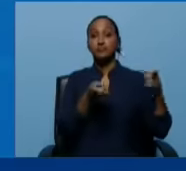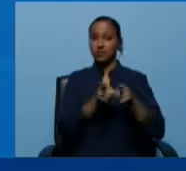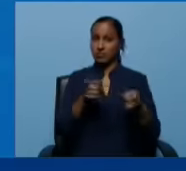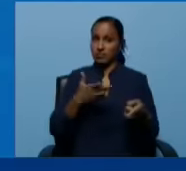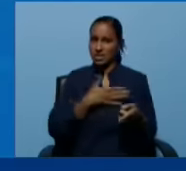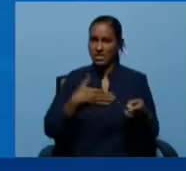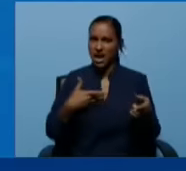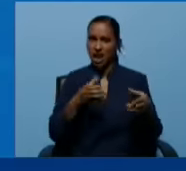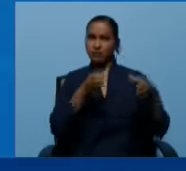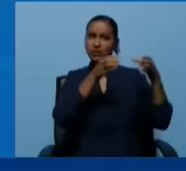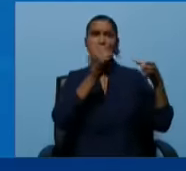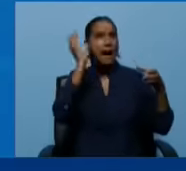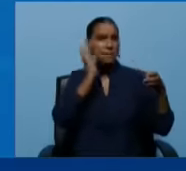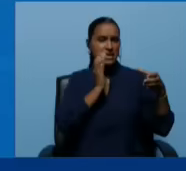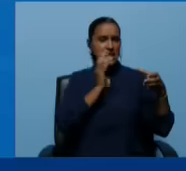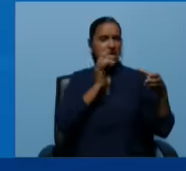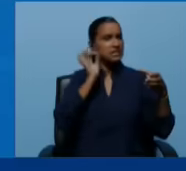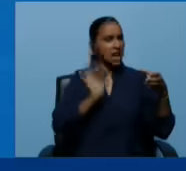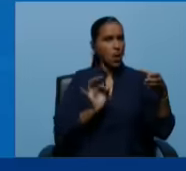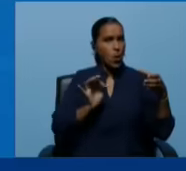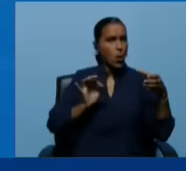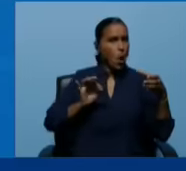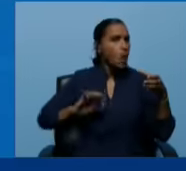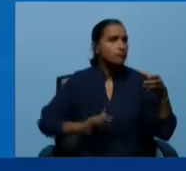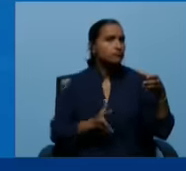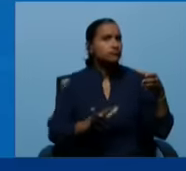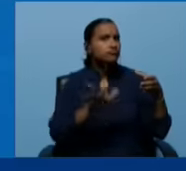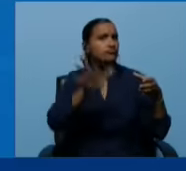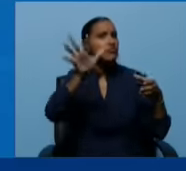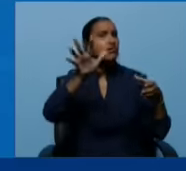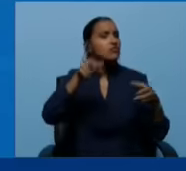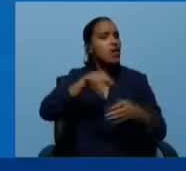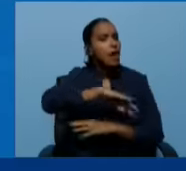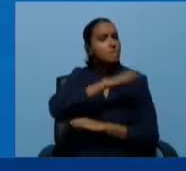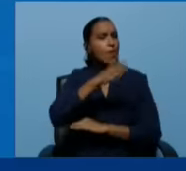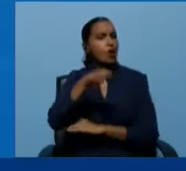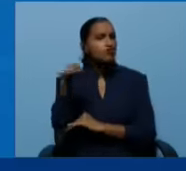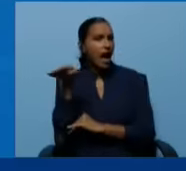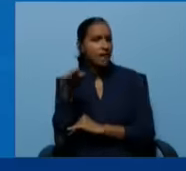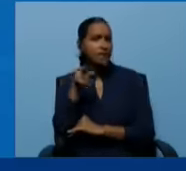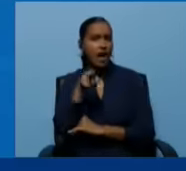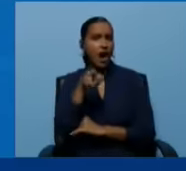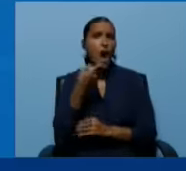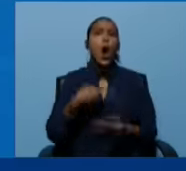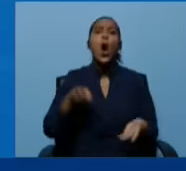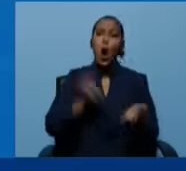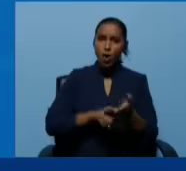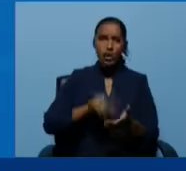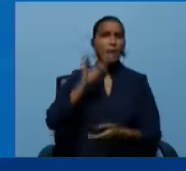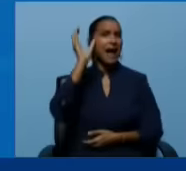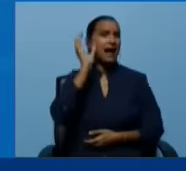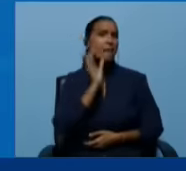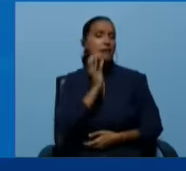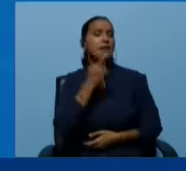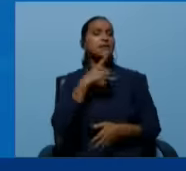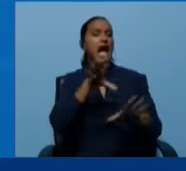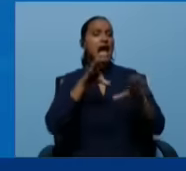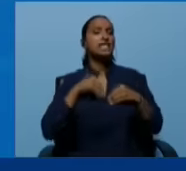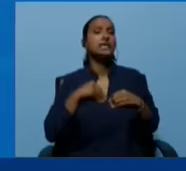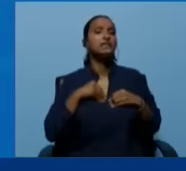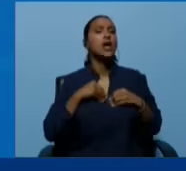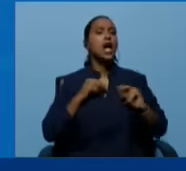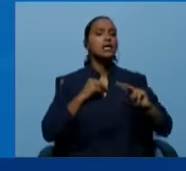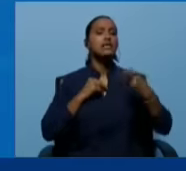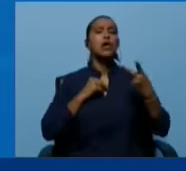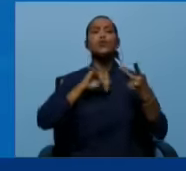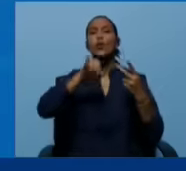que Capriles se va para Sabas Nieves? ¿Va a volver a Capriles a avalar a un segundo Guaidó? Porque Capriles le